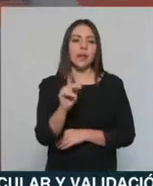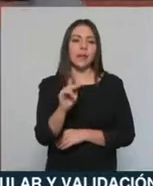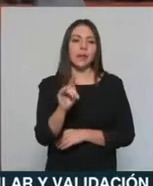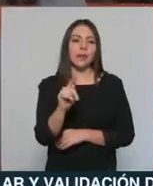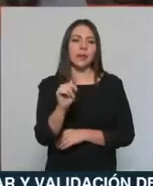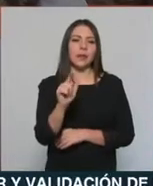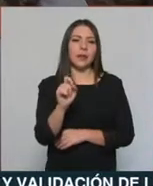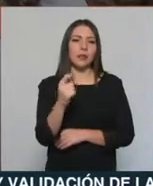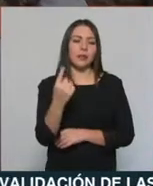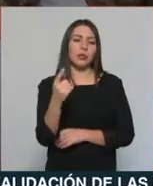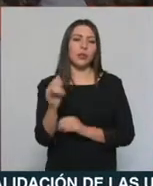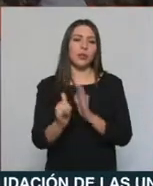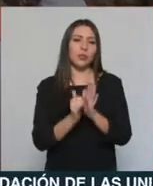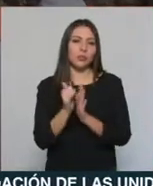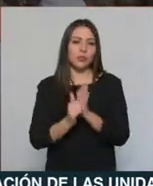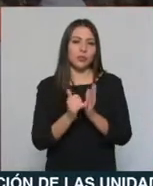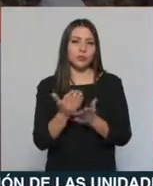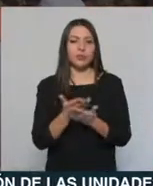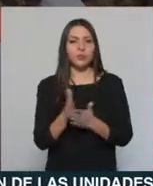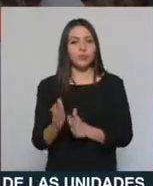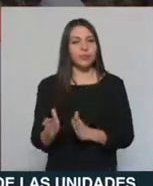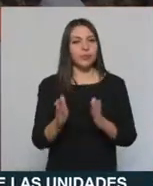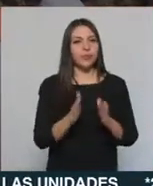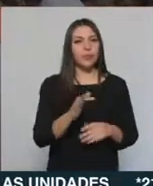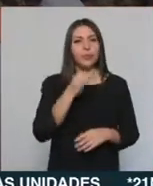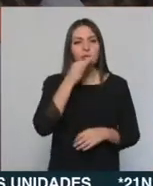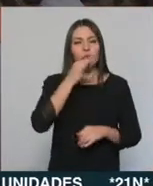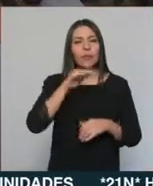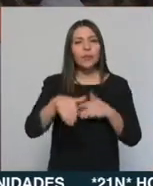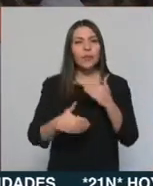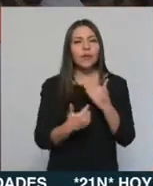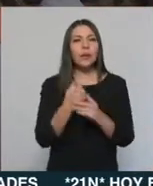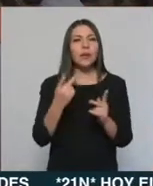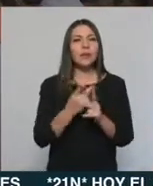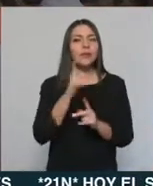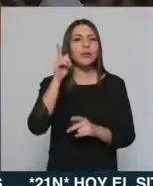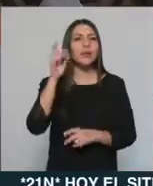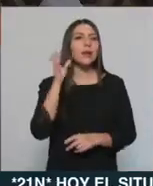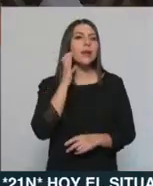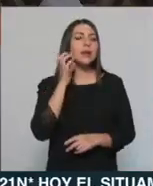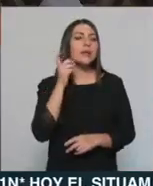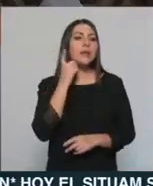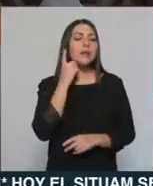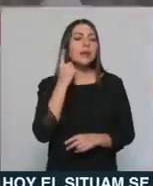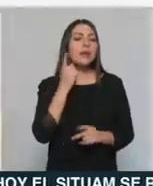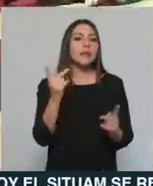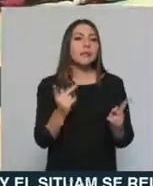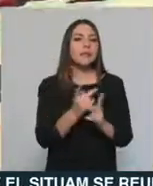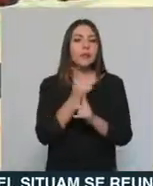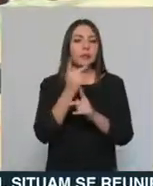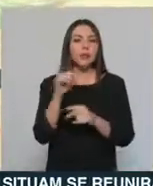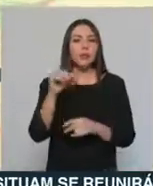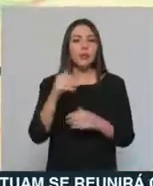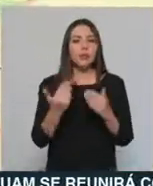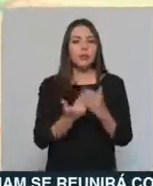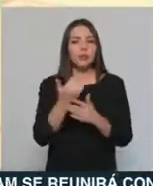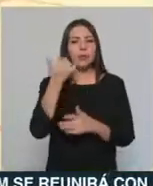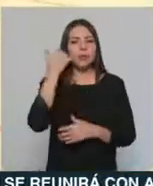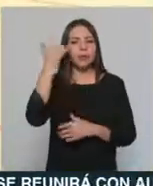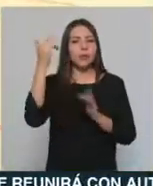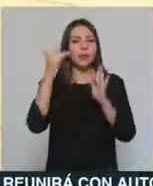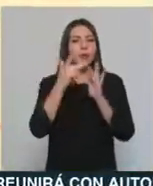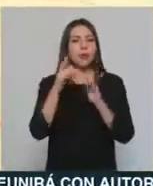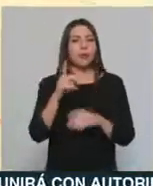Para analizar lo que sucedió en la madrugada del día de hoy en la Cámara de Diputados, pues esta mañana nos acompaña en la línea telefónica el doctor